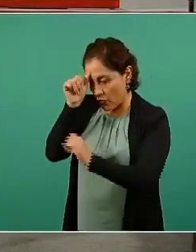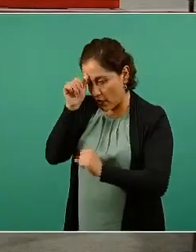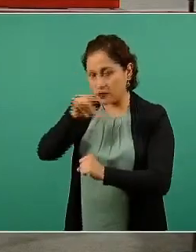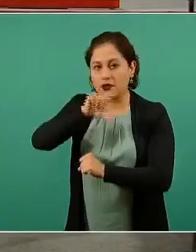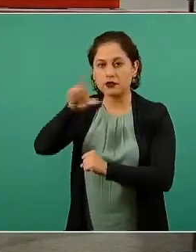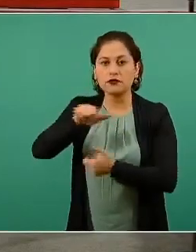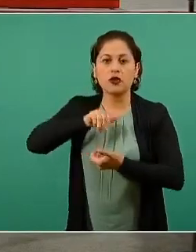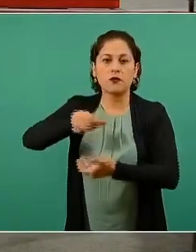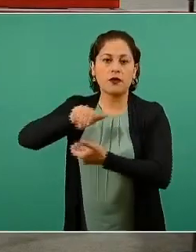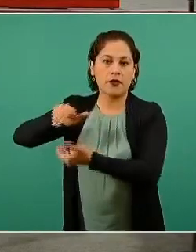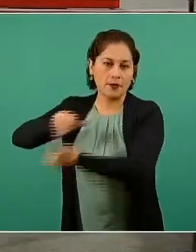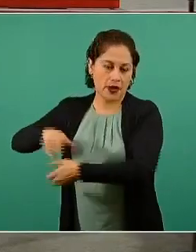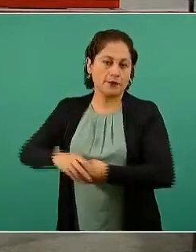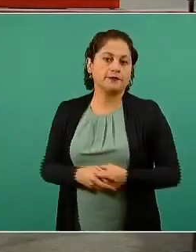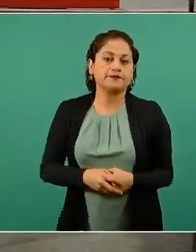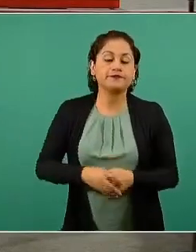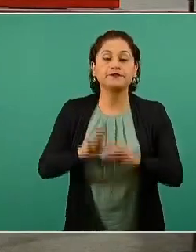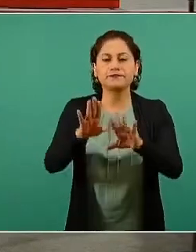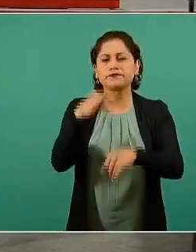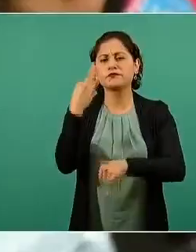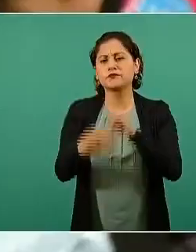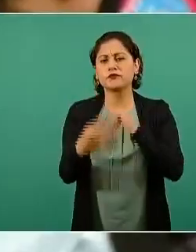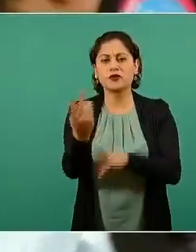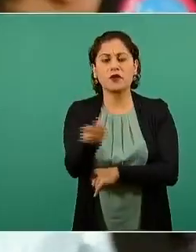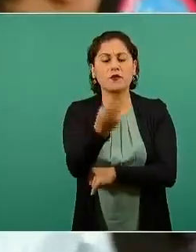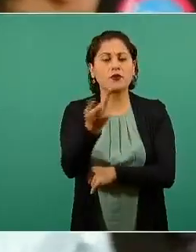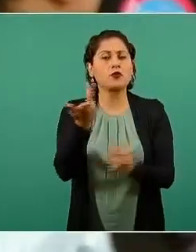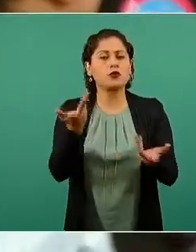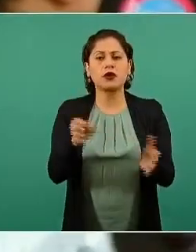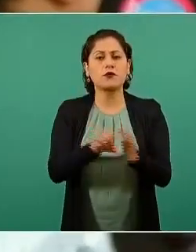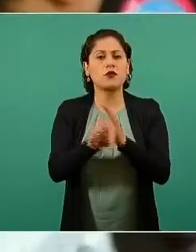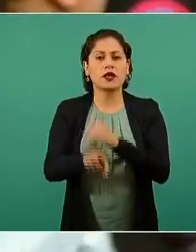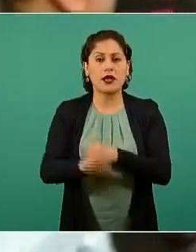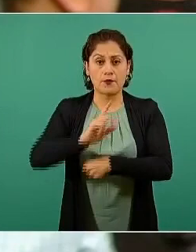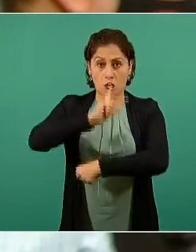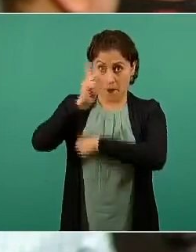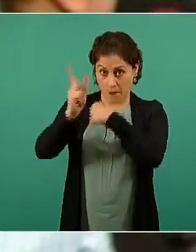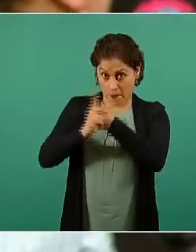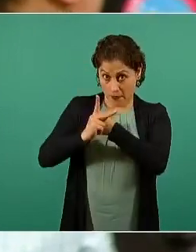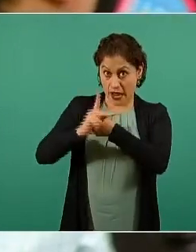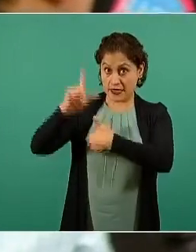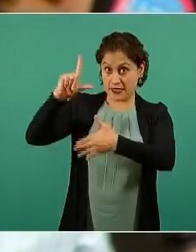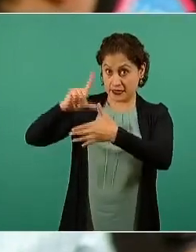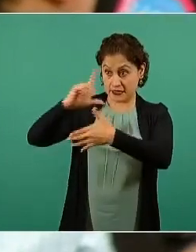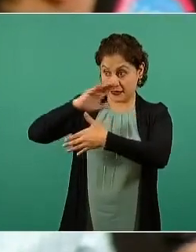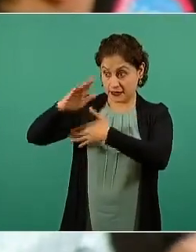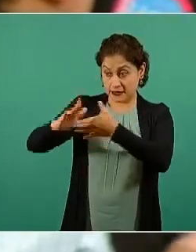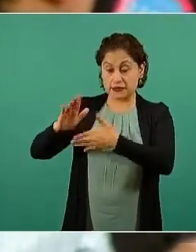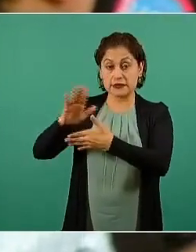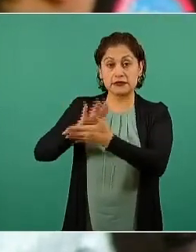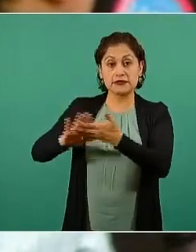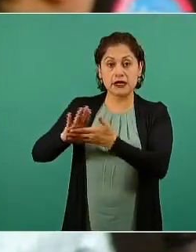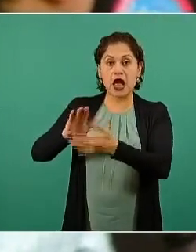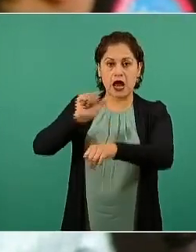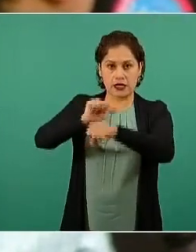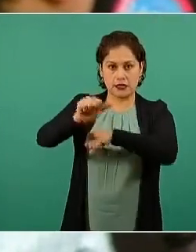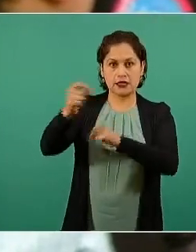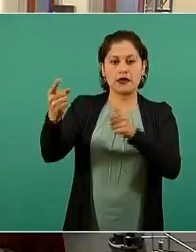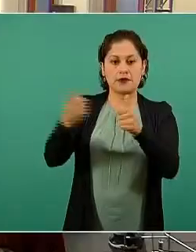último, preguntarles también, ¿en qué fecha aproximada estos países podrían recibir esas primeras dosis después de Argentina?